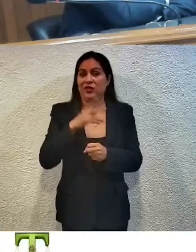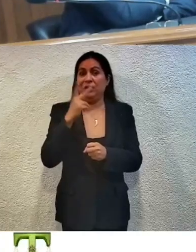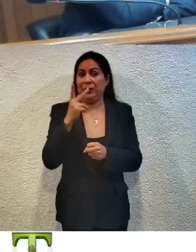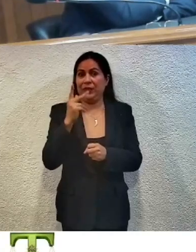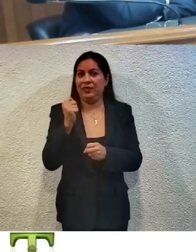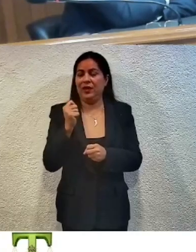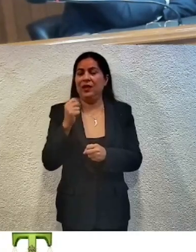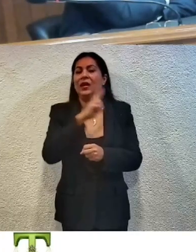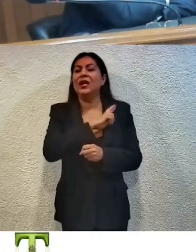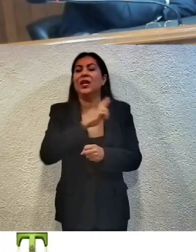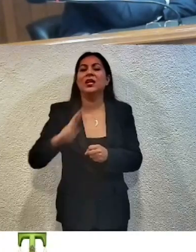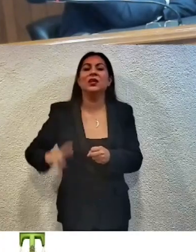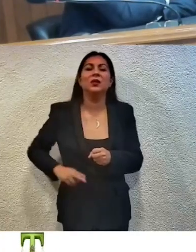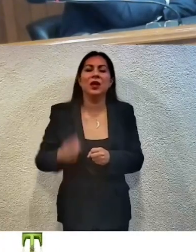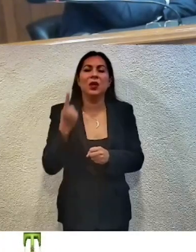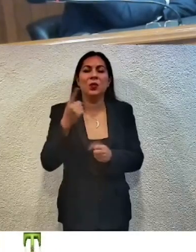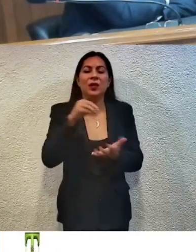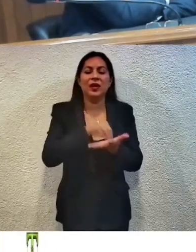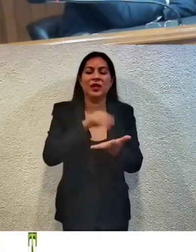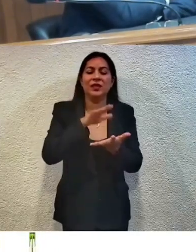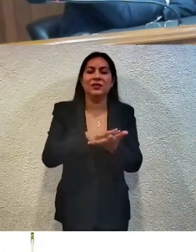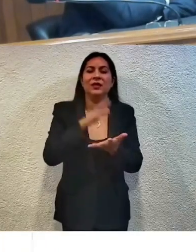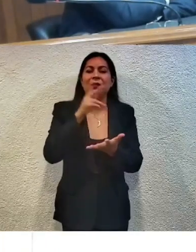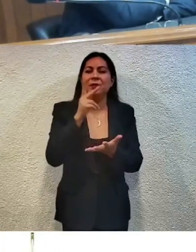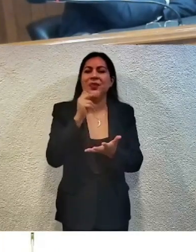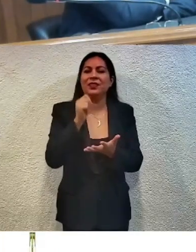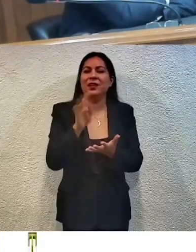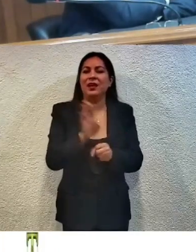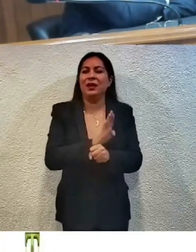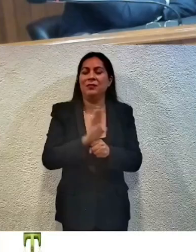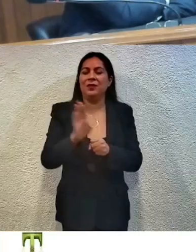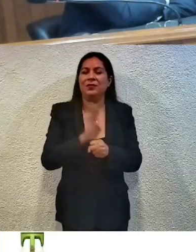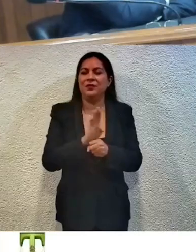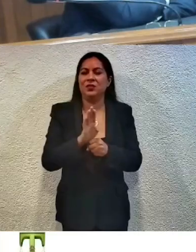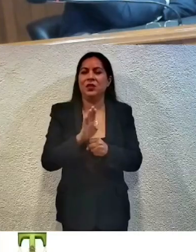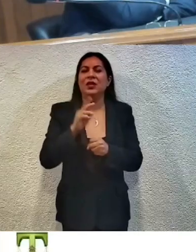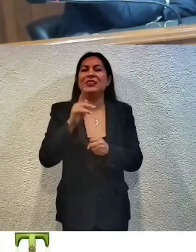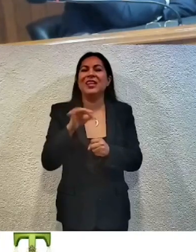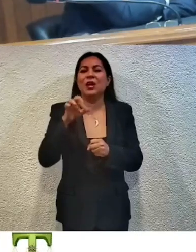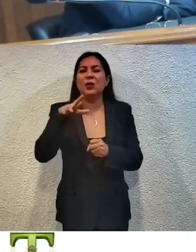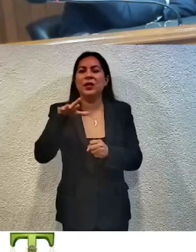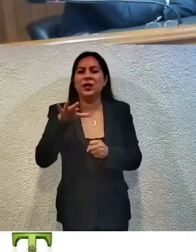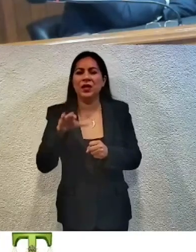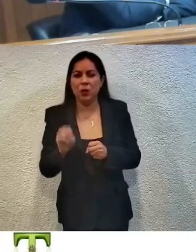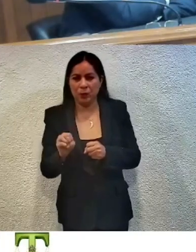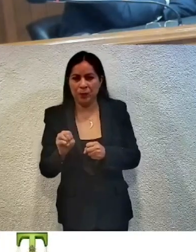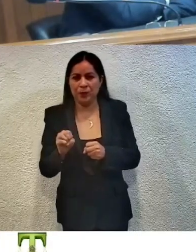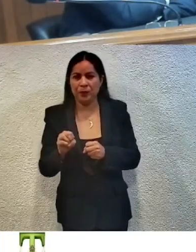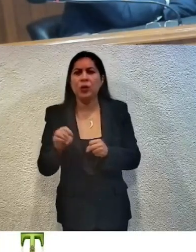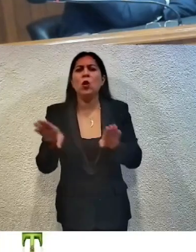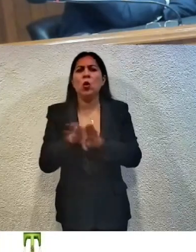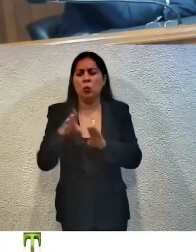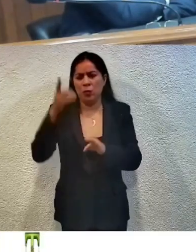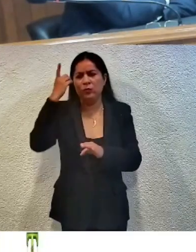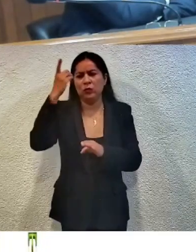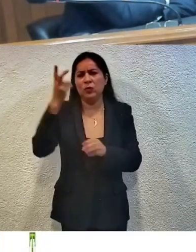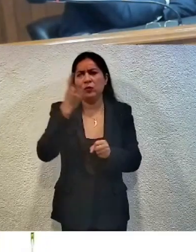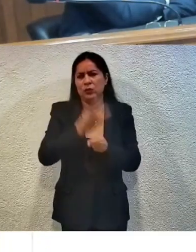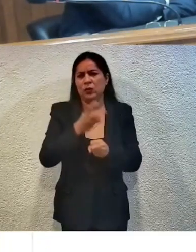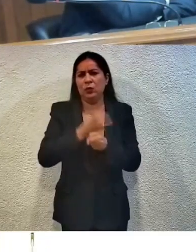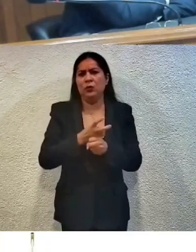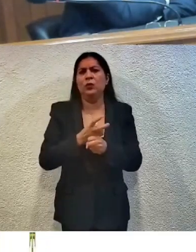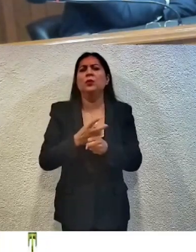la regiduría 1 registrada por el PT a favor del ciudadano Taurino Carrasco Castro, como propietario y suplente